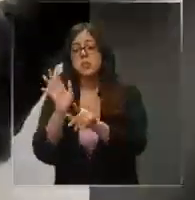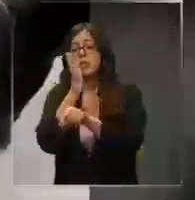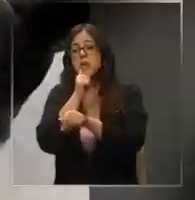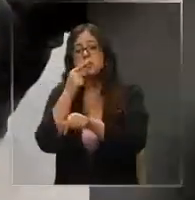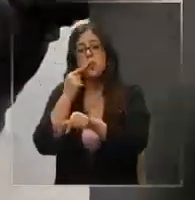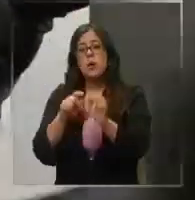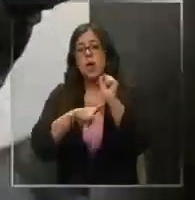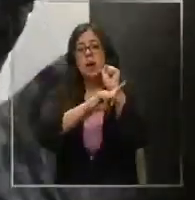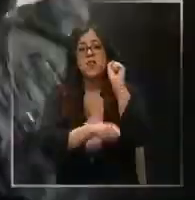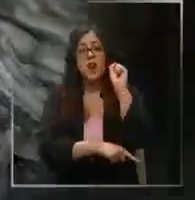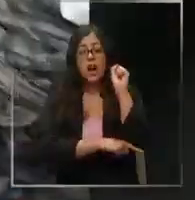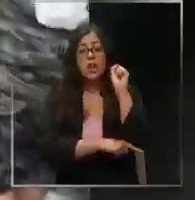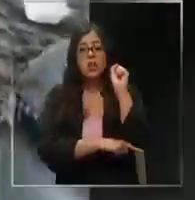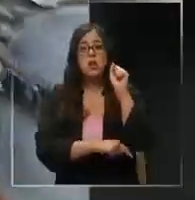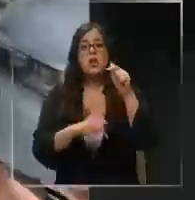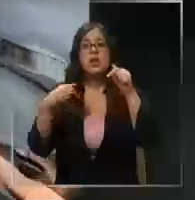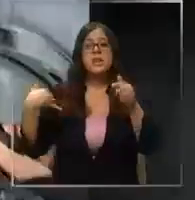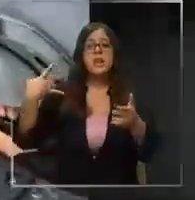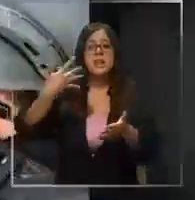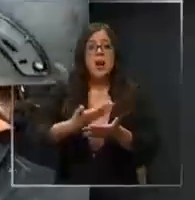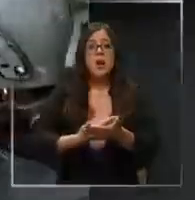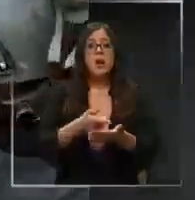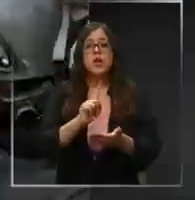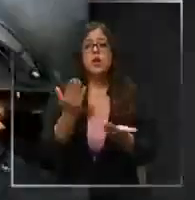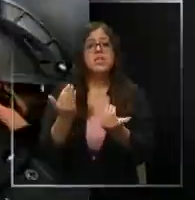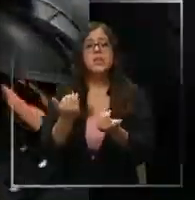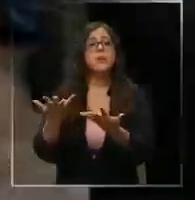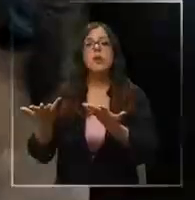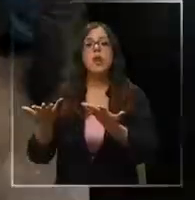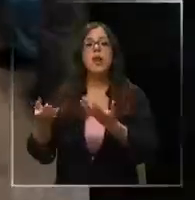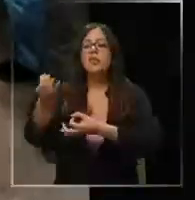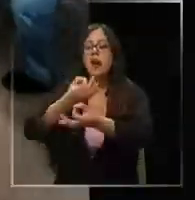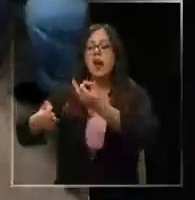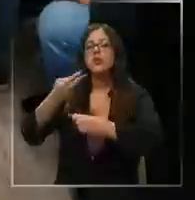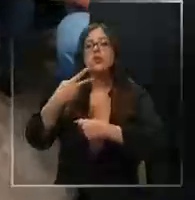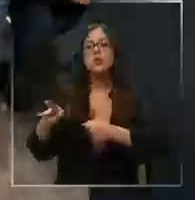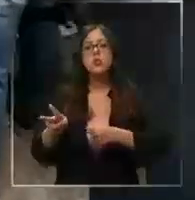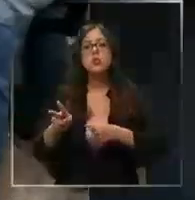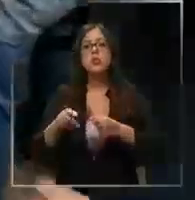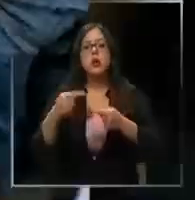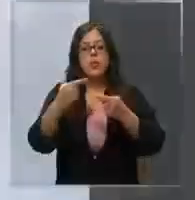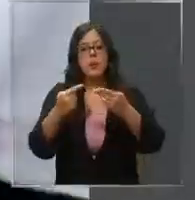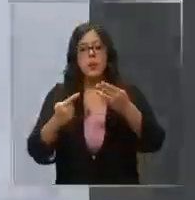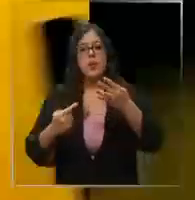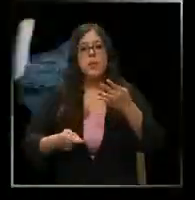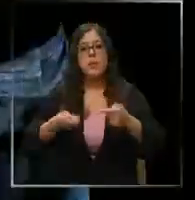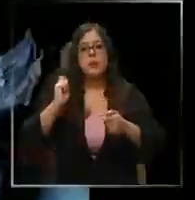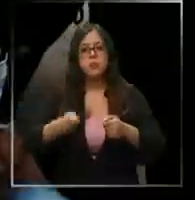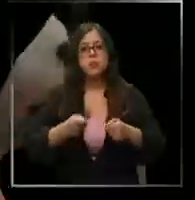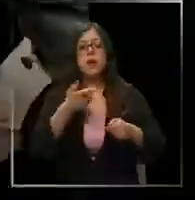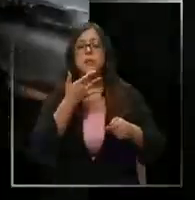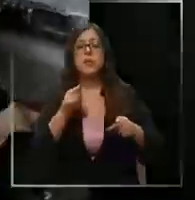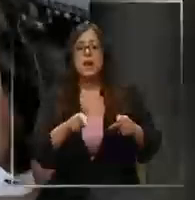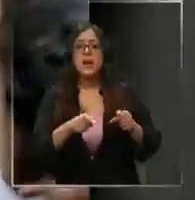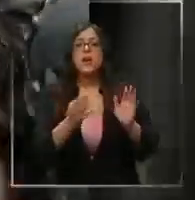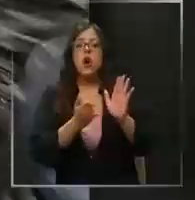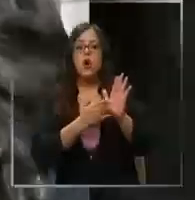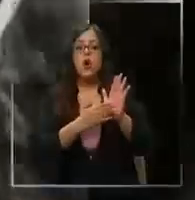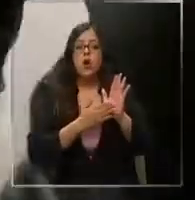caso en particular, hasta el momento nosotros no requerimos la declaración de él para efecto de imputarle los hechos, toda vez que tenemos evidencia